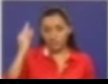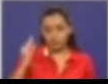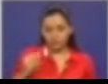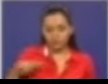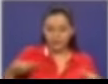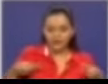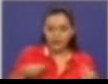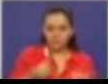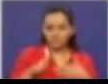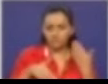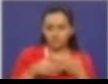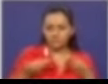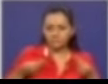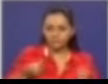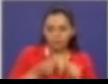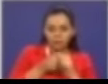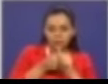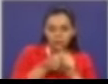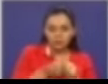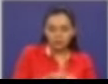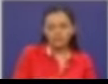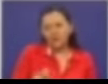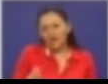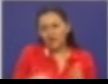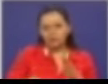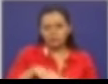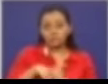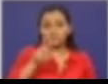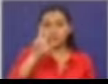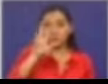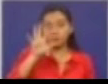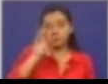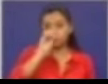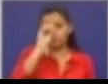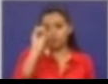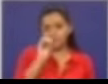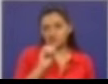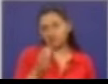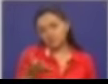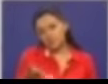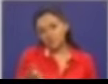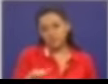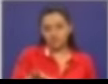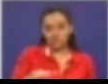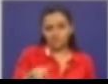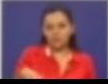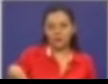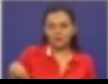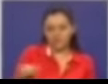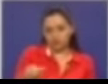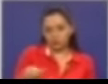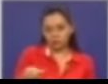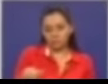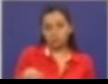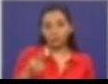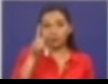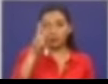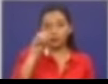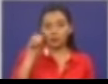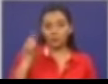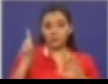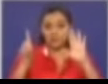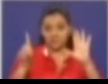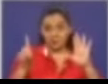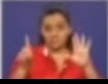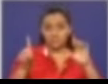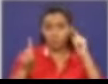gasto corriente, y apenas un 35% era inversión. 2006, antes de